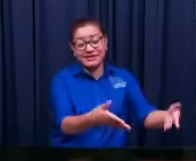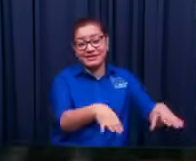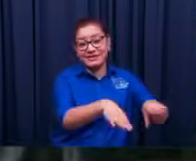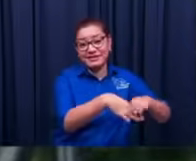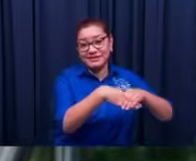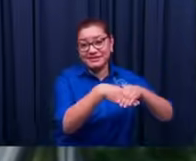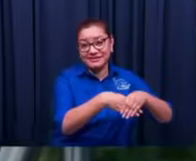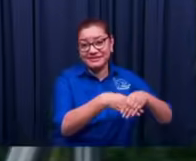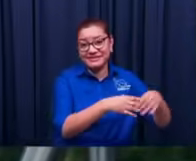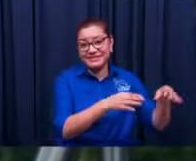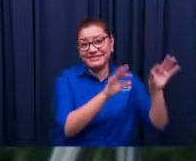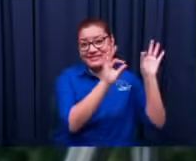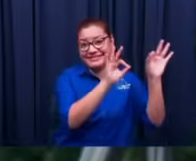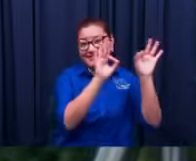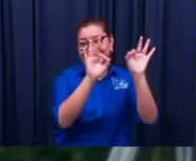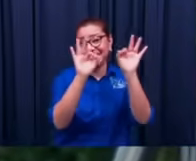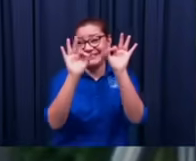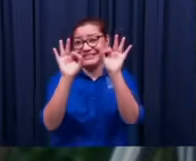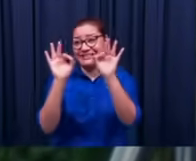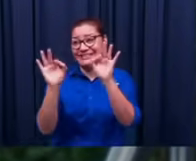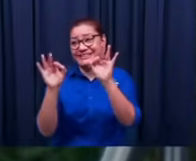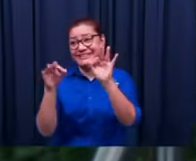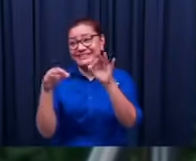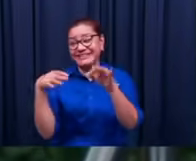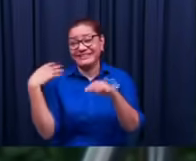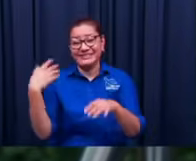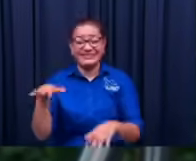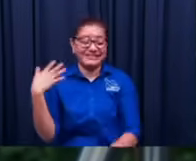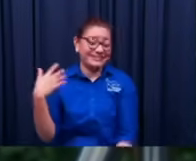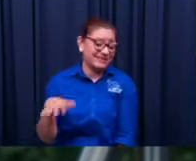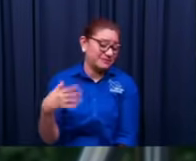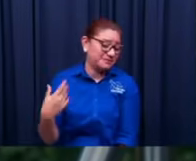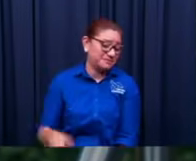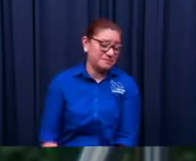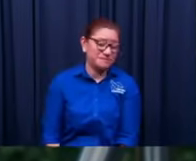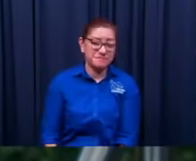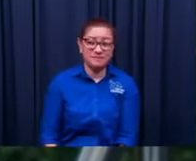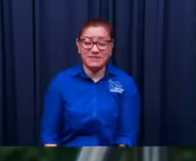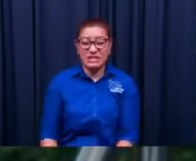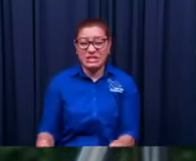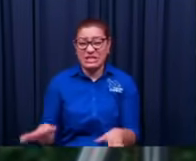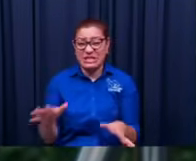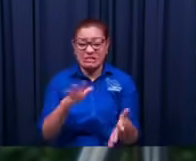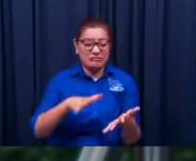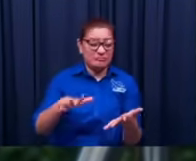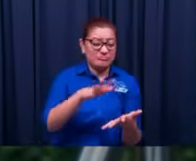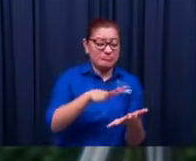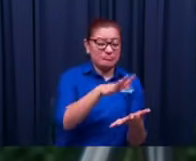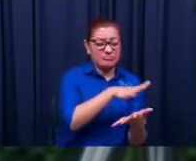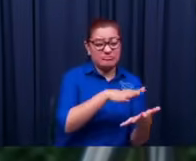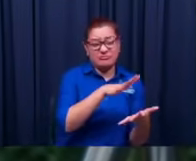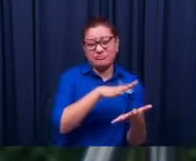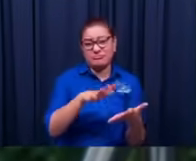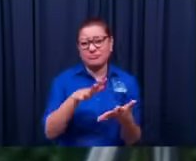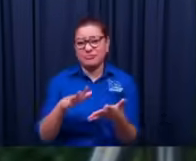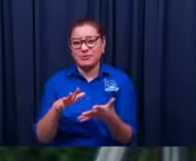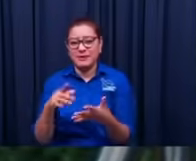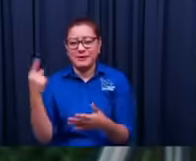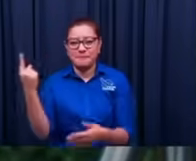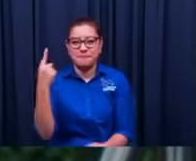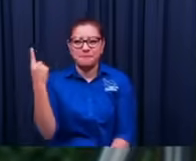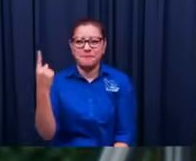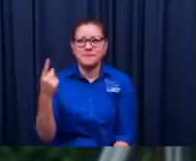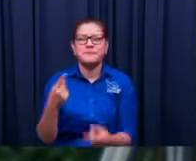ayuden a predicar, hermano? Porque solo vengo y les alboroto todo, ¿va? Pero mire